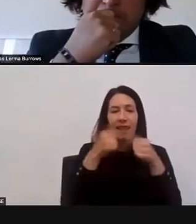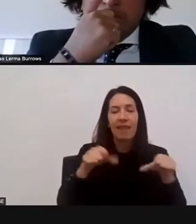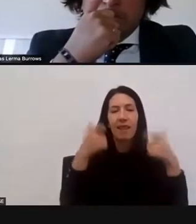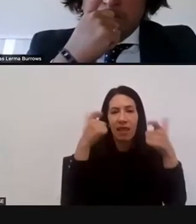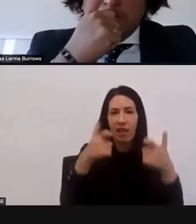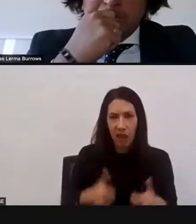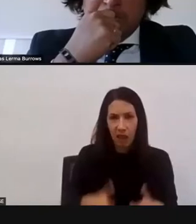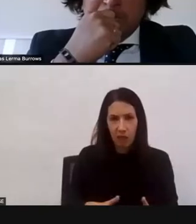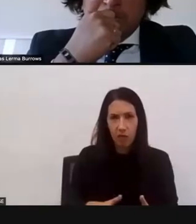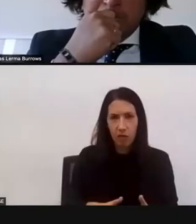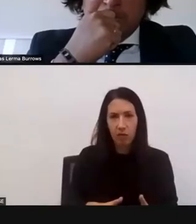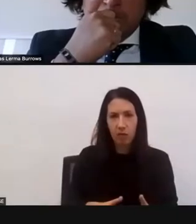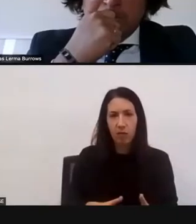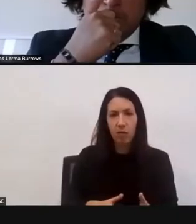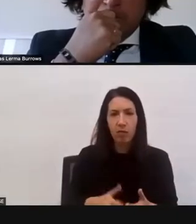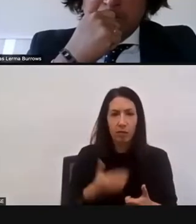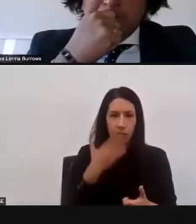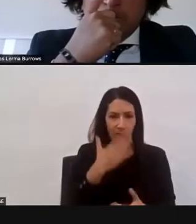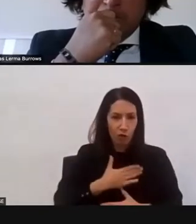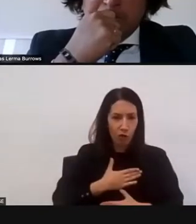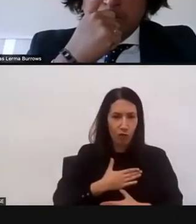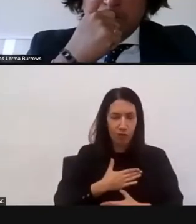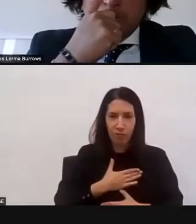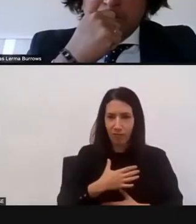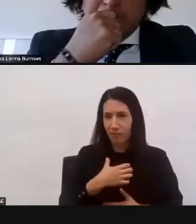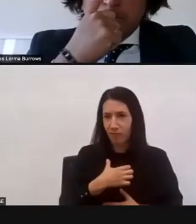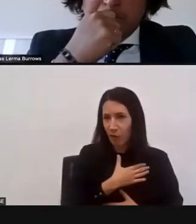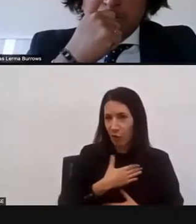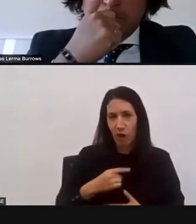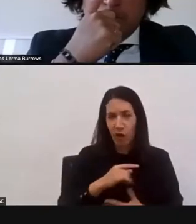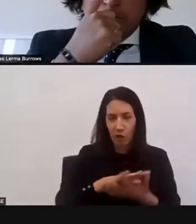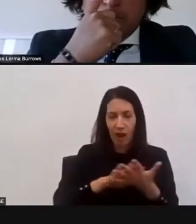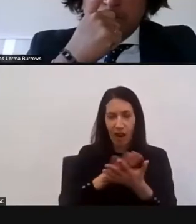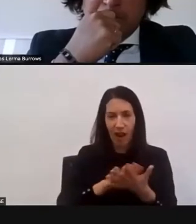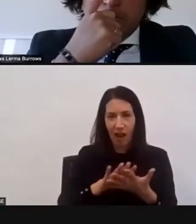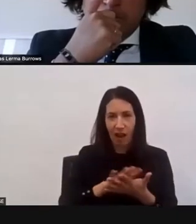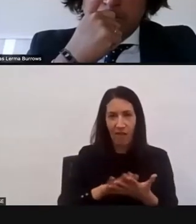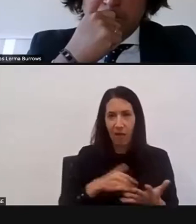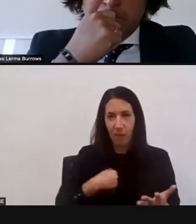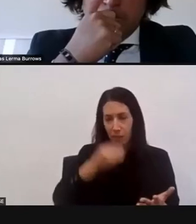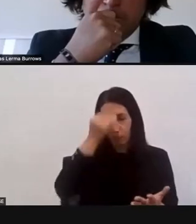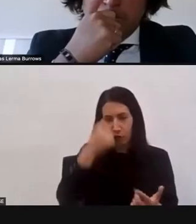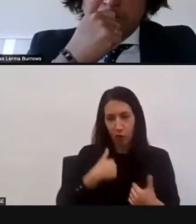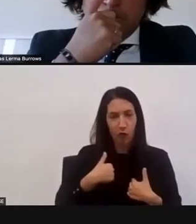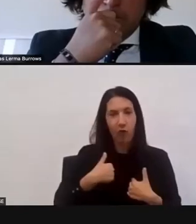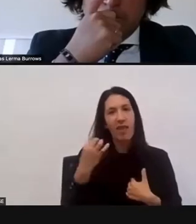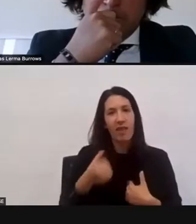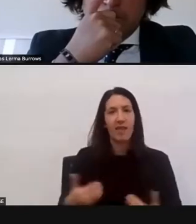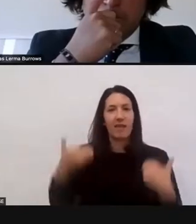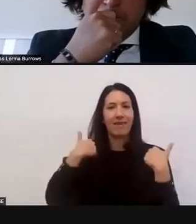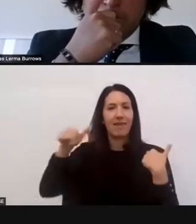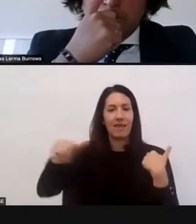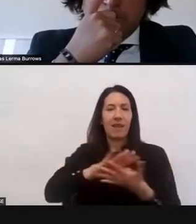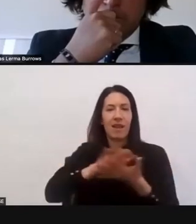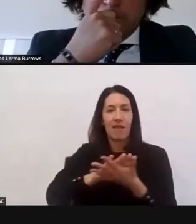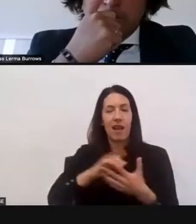discusiones que sería muy osado de mi parte abordar, que me parece que tienen que estar en manos de los expertos en